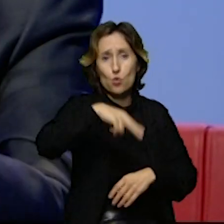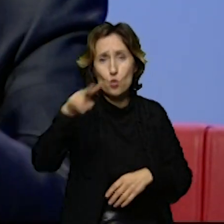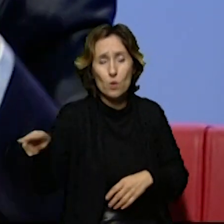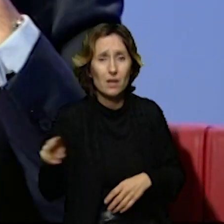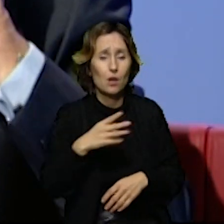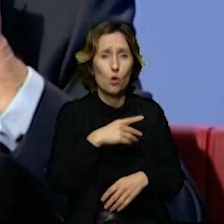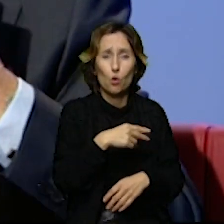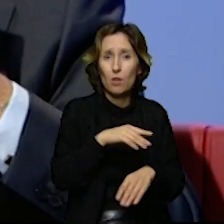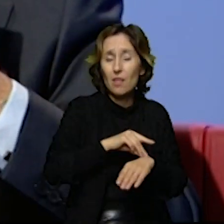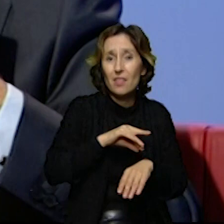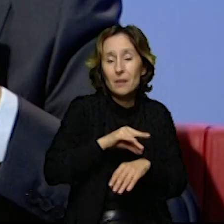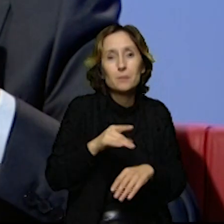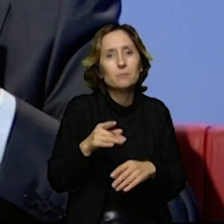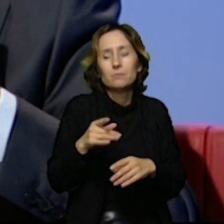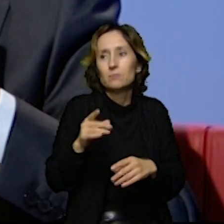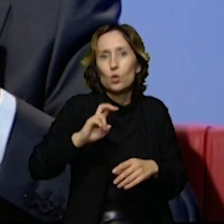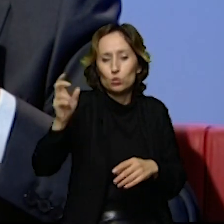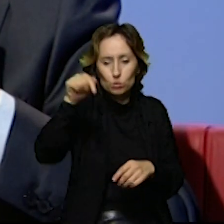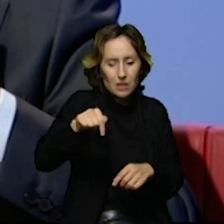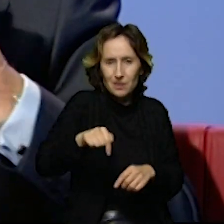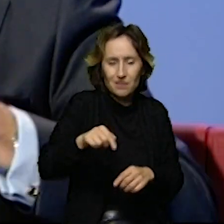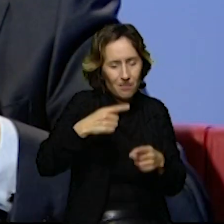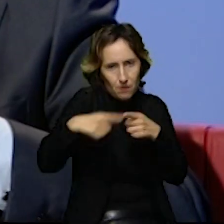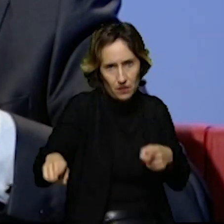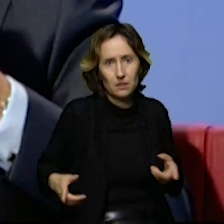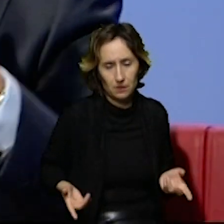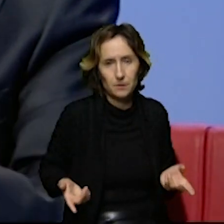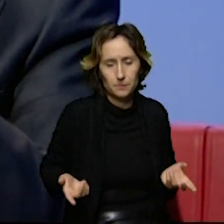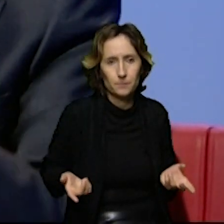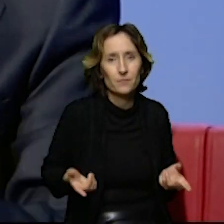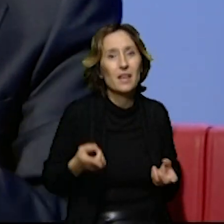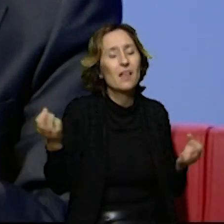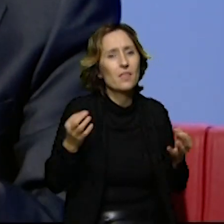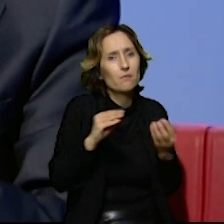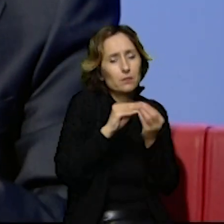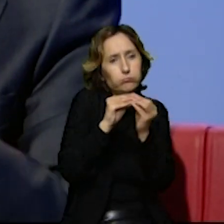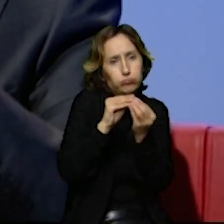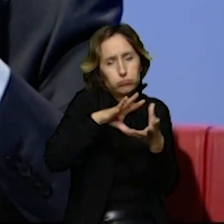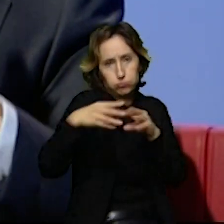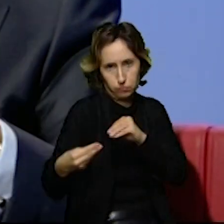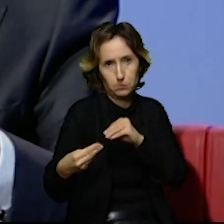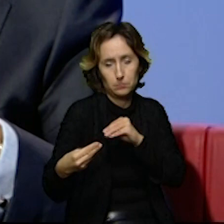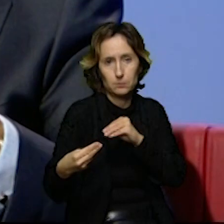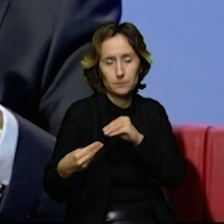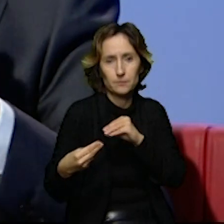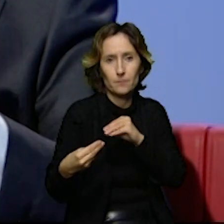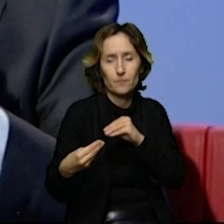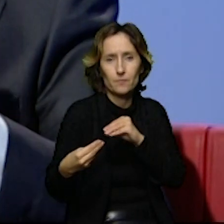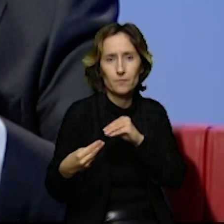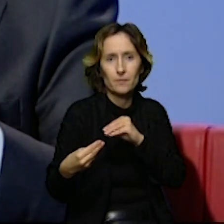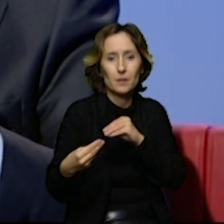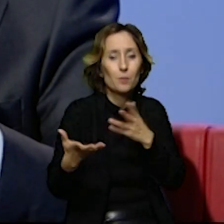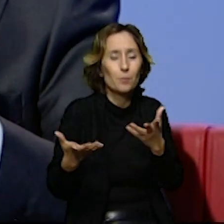o Dinamarca que los niveles de renta que tenemos aquí. Con lo cual, eso hay que armonizarlo, porque lo que no se puede hacer es